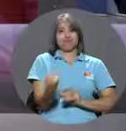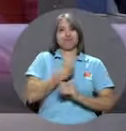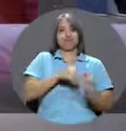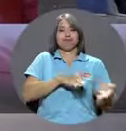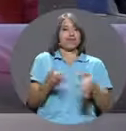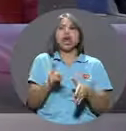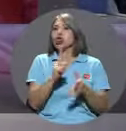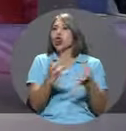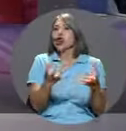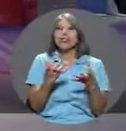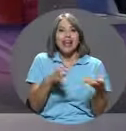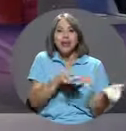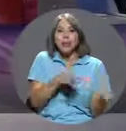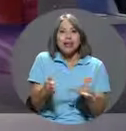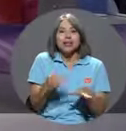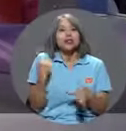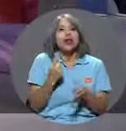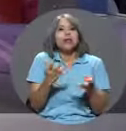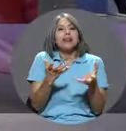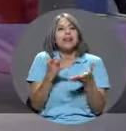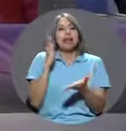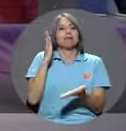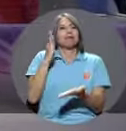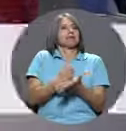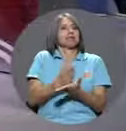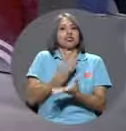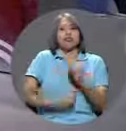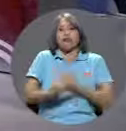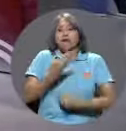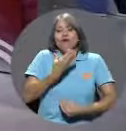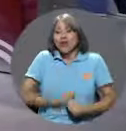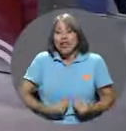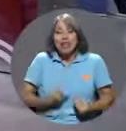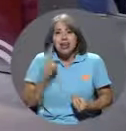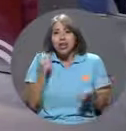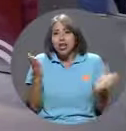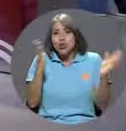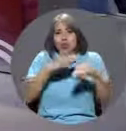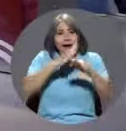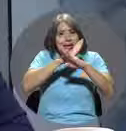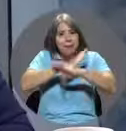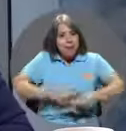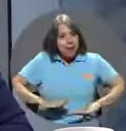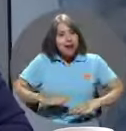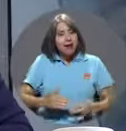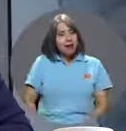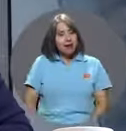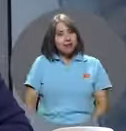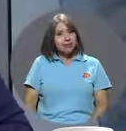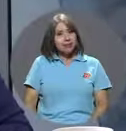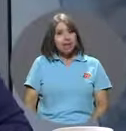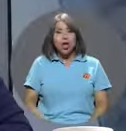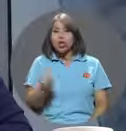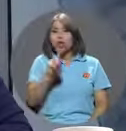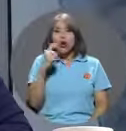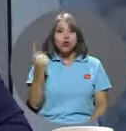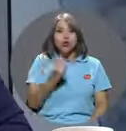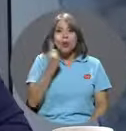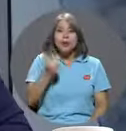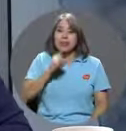y lo que desea es dejar de sufrir por lo que sea que, ¿verdad?, le está robando la paz. Exacto. Y en eso no solo